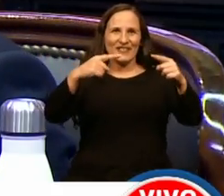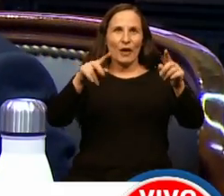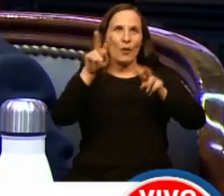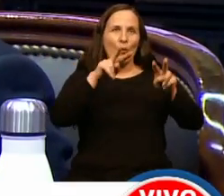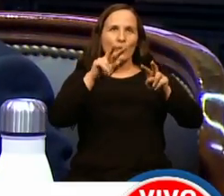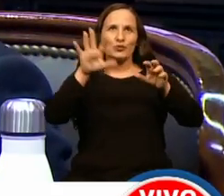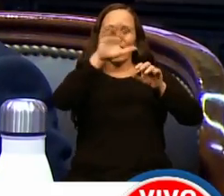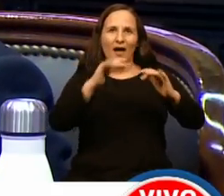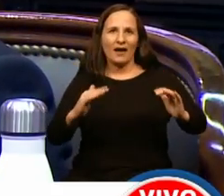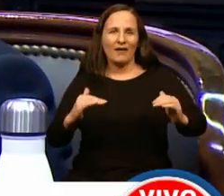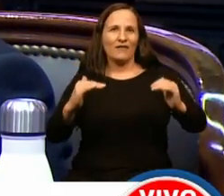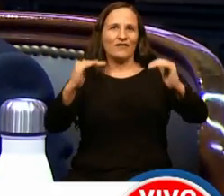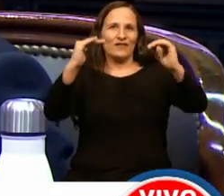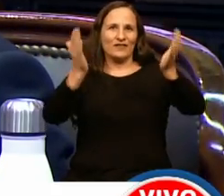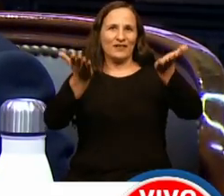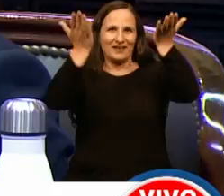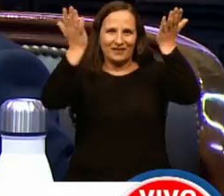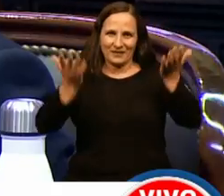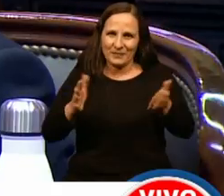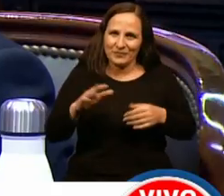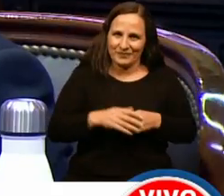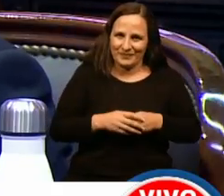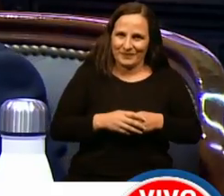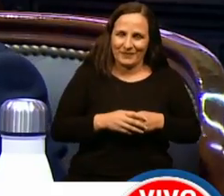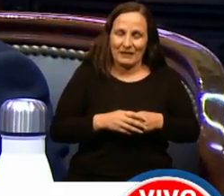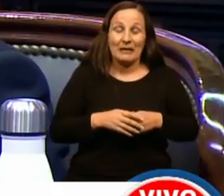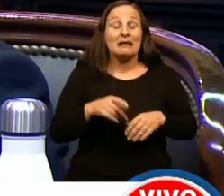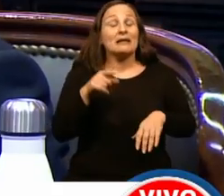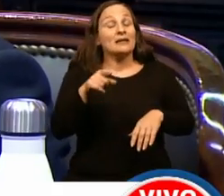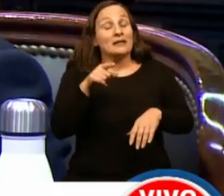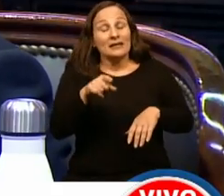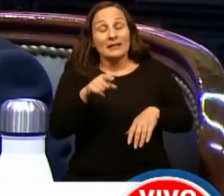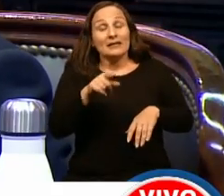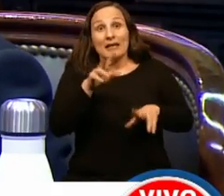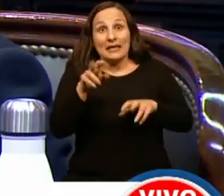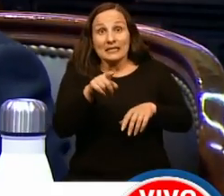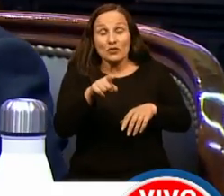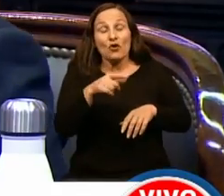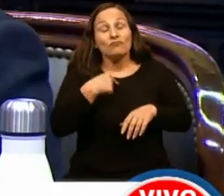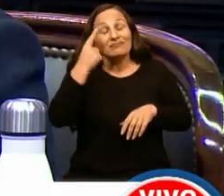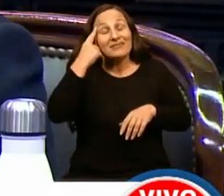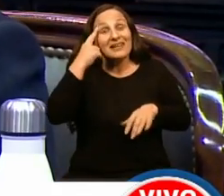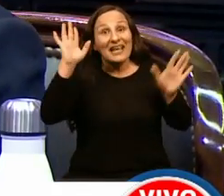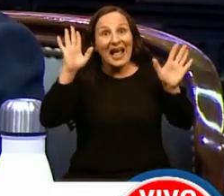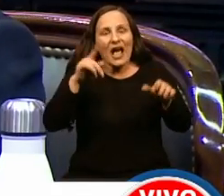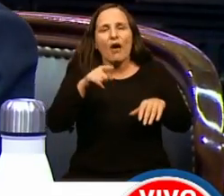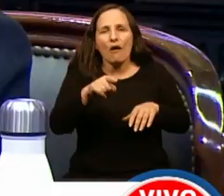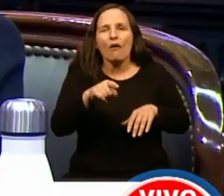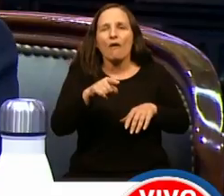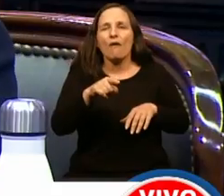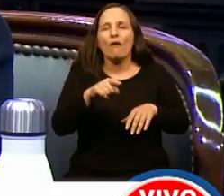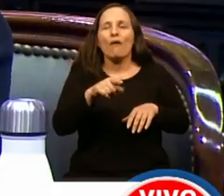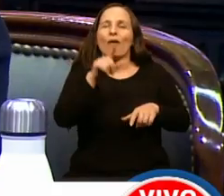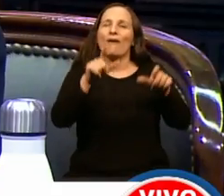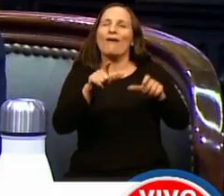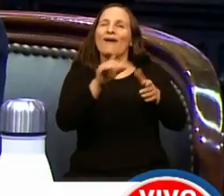provincias y las regiones y eso presidente creo que es lo que inspira a muchos de los